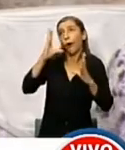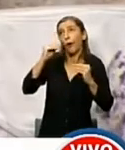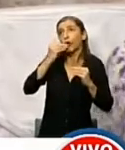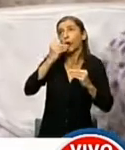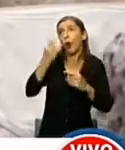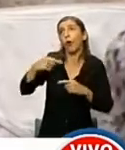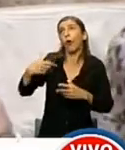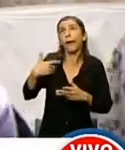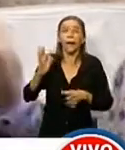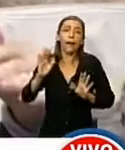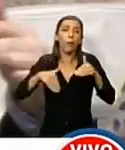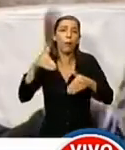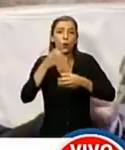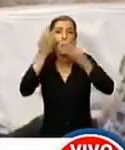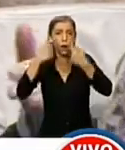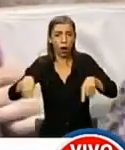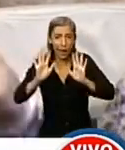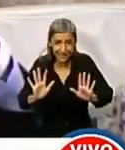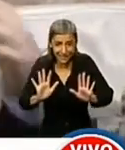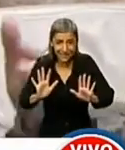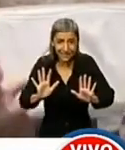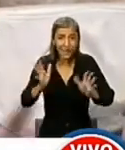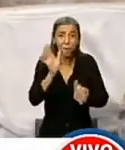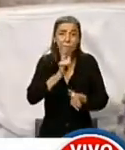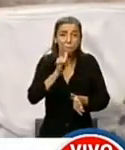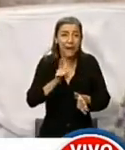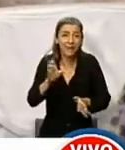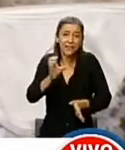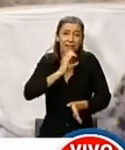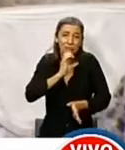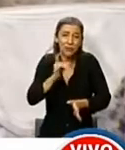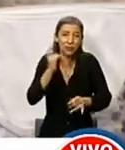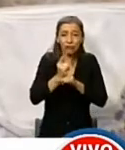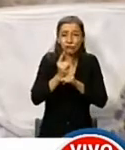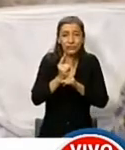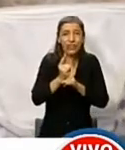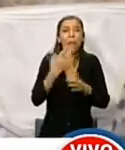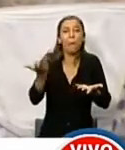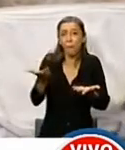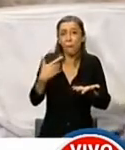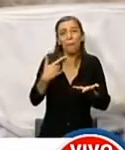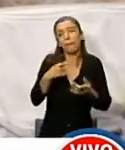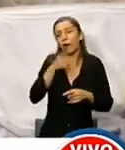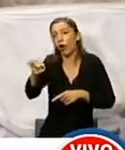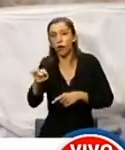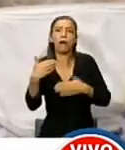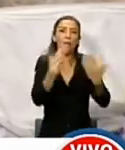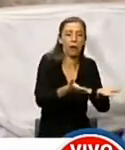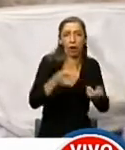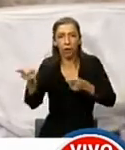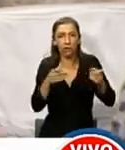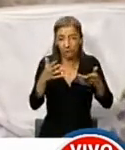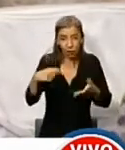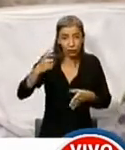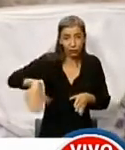de perseguir a la gente esto no puede ser así porque implica un trato desigual frente a la ley por otra parte